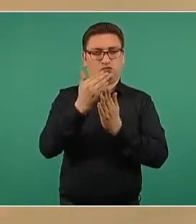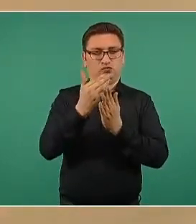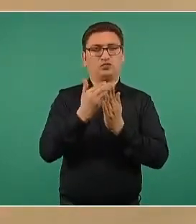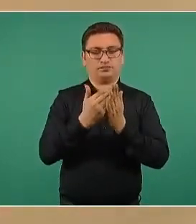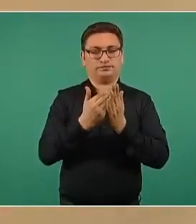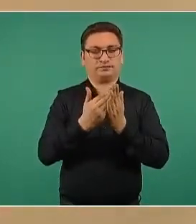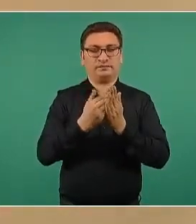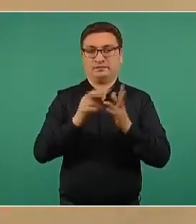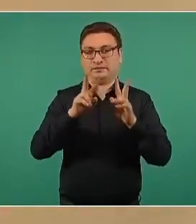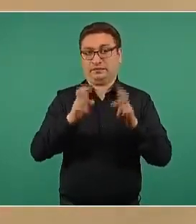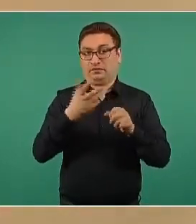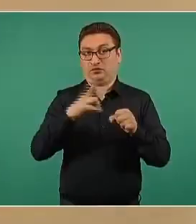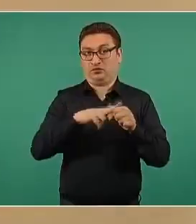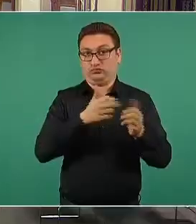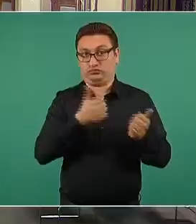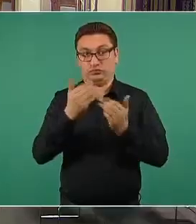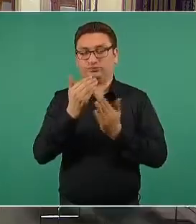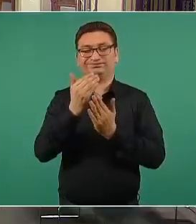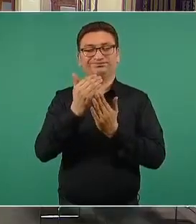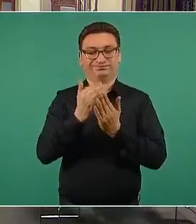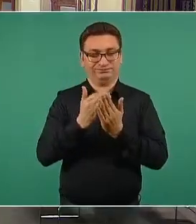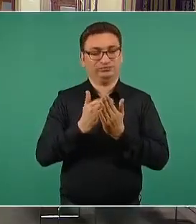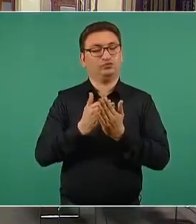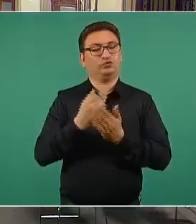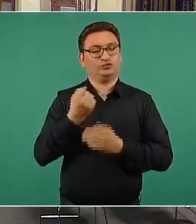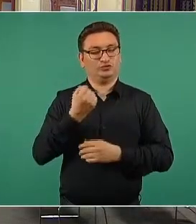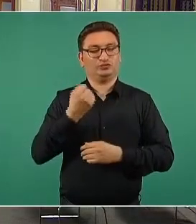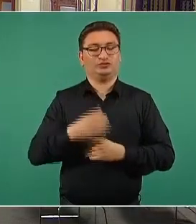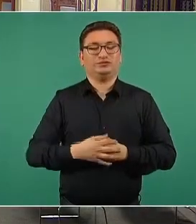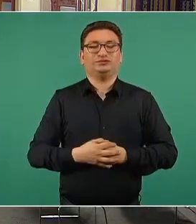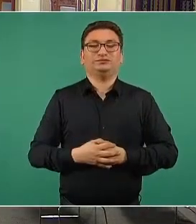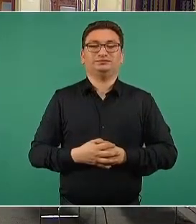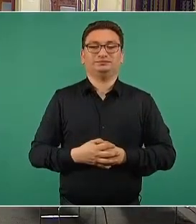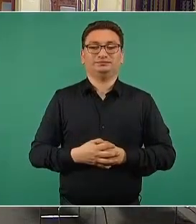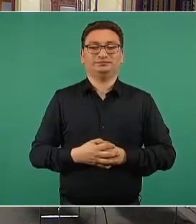de hospitalización, afortunadamente.